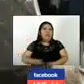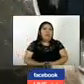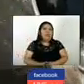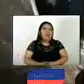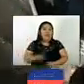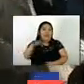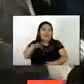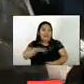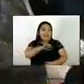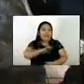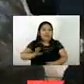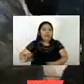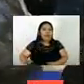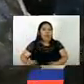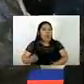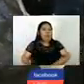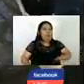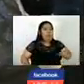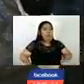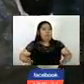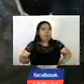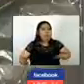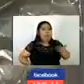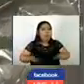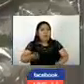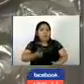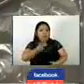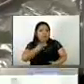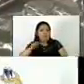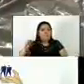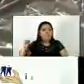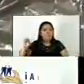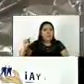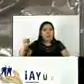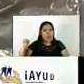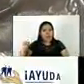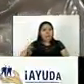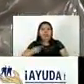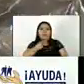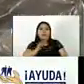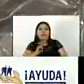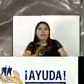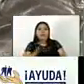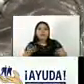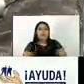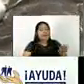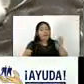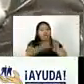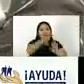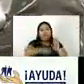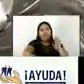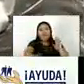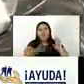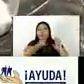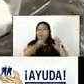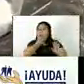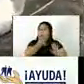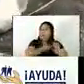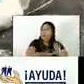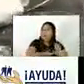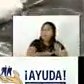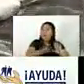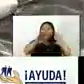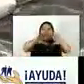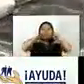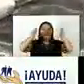Crece en El Salvador el mercado para la droga metanfetamina en los últimos años. Así lo refleja el Informe Nacional sobre Drogas 2023. A